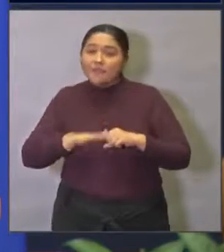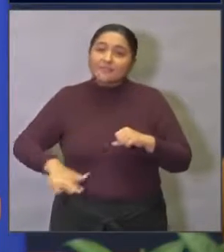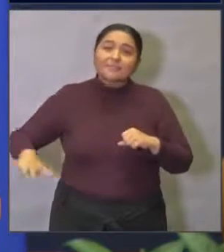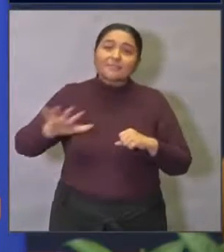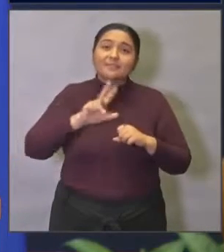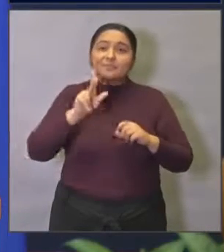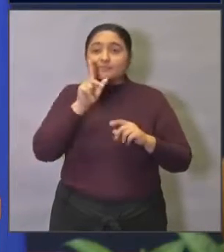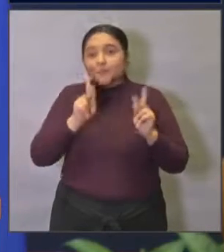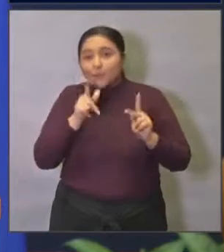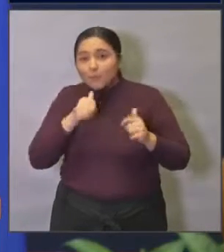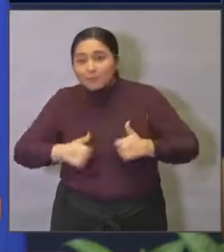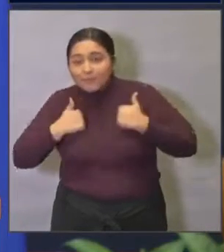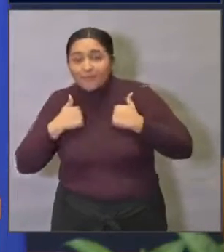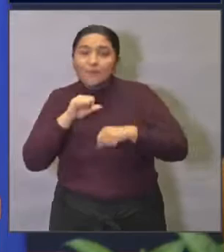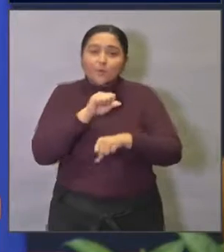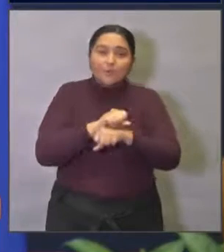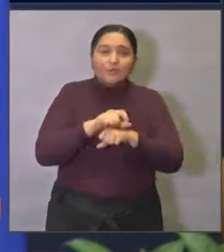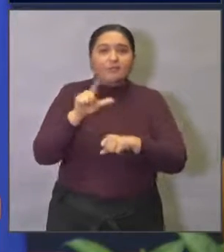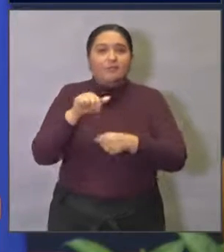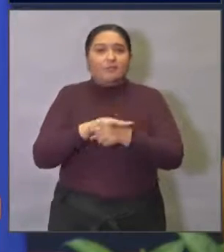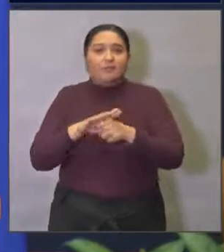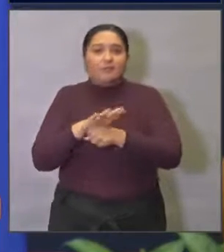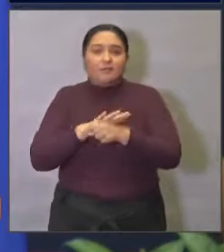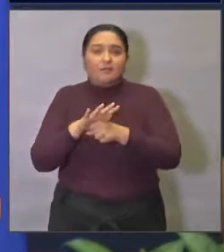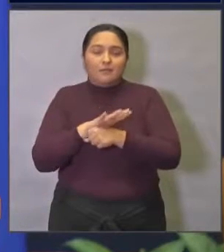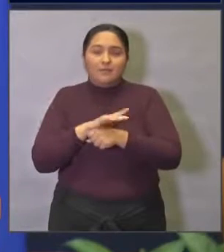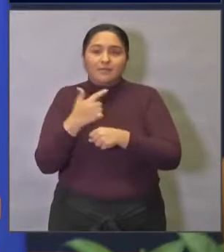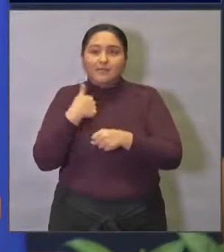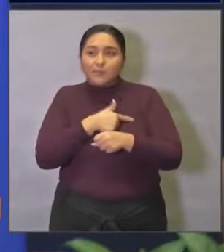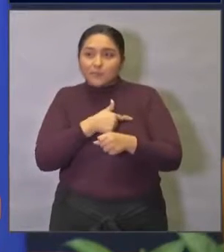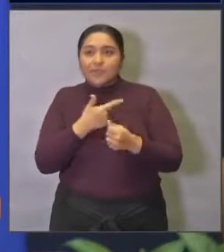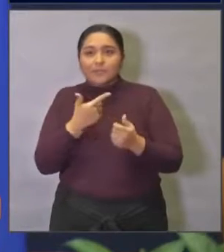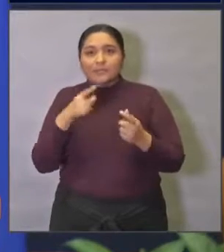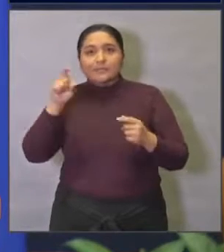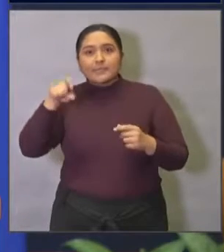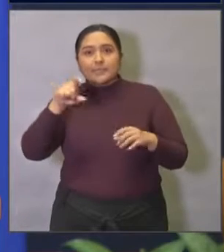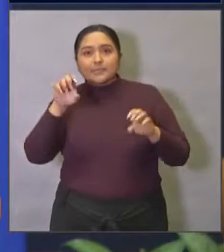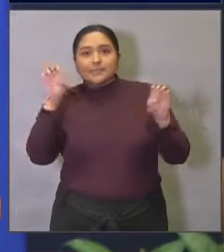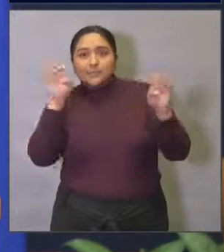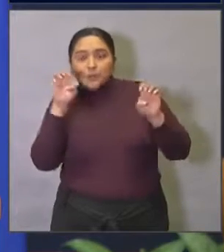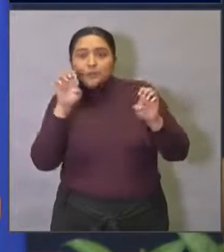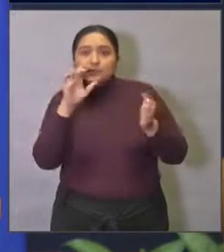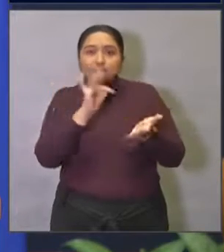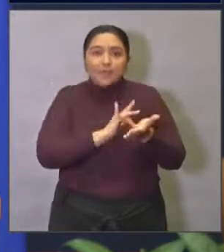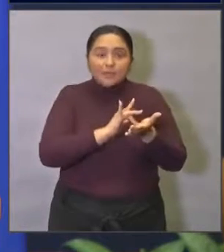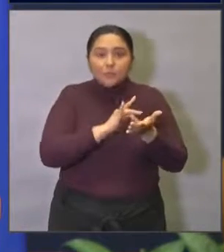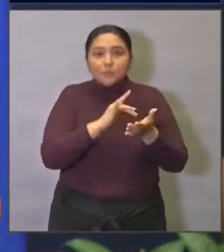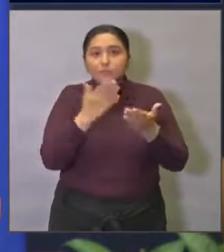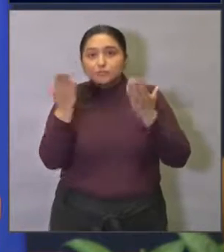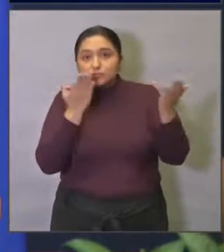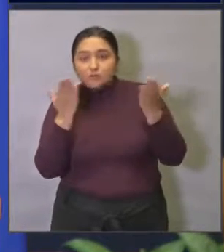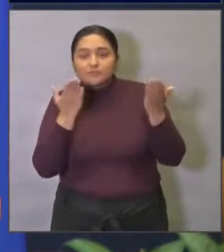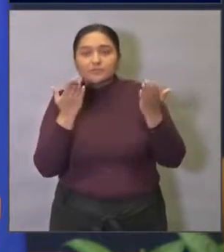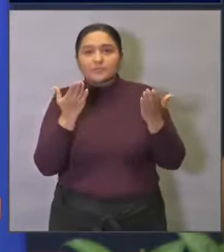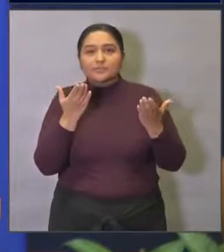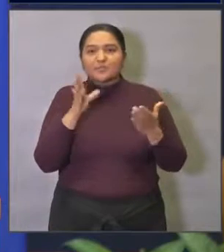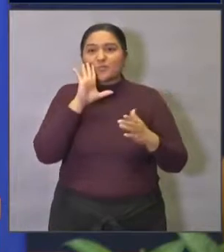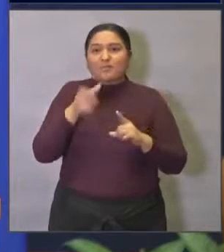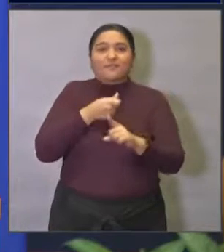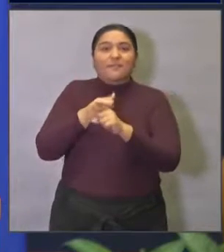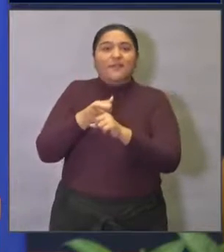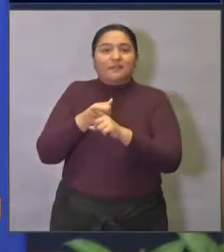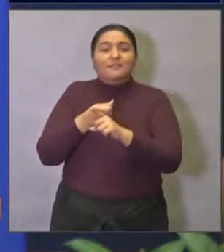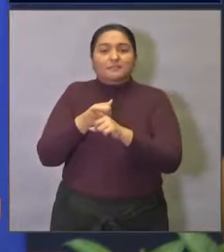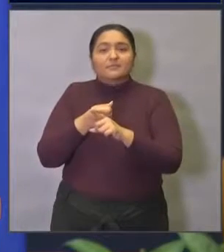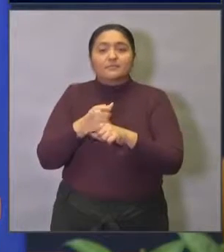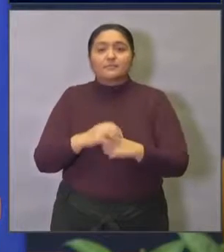Ángeles, ya que todos dependemos de poder obtener servicios médicos esenciales cuando los necesitamos.